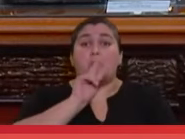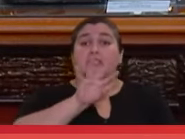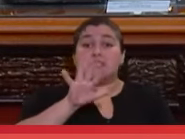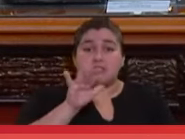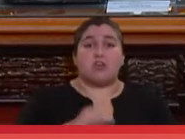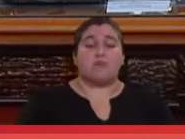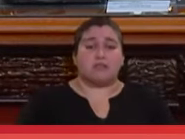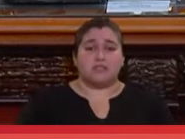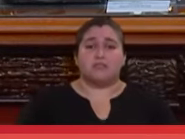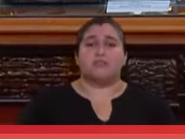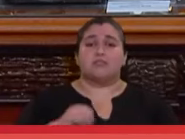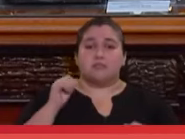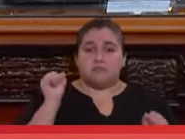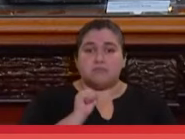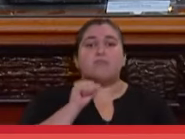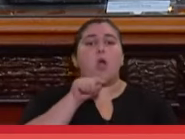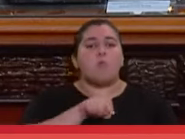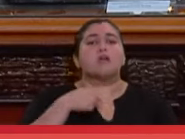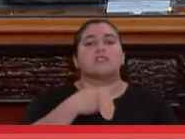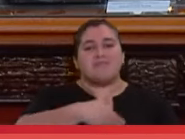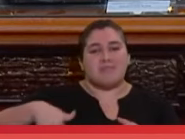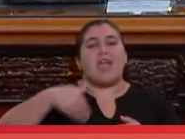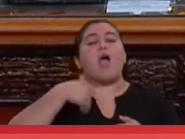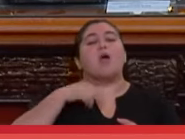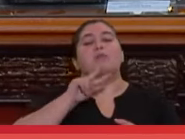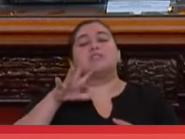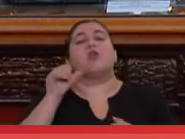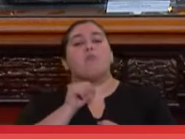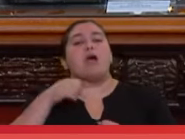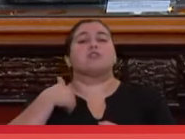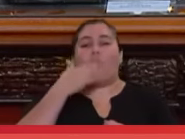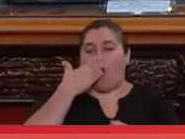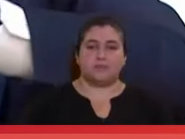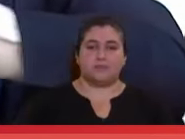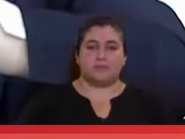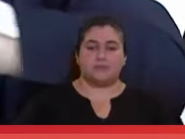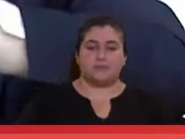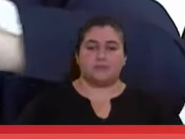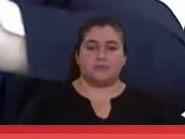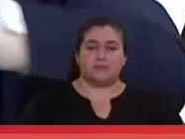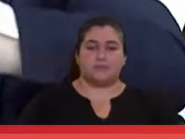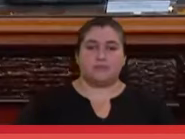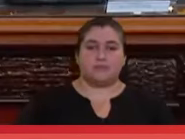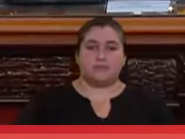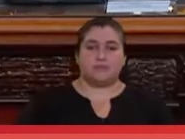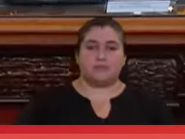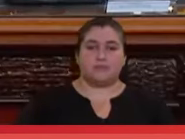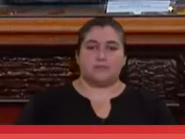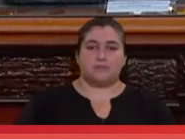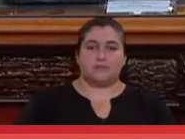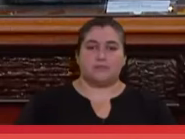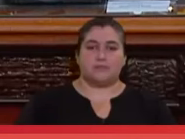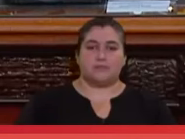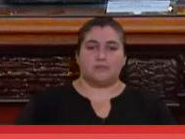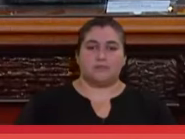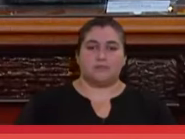eso produce. Así que yo fui testigo de muy joven de lo que fue el cierre de la fábrica militar de San Francisco. Jubilados provinciales